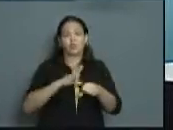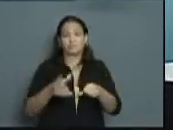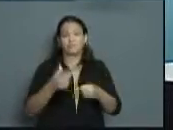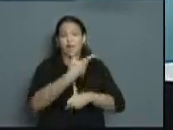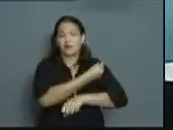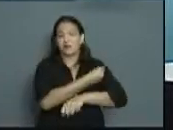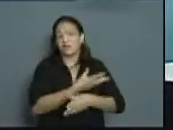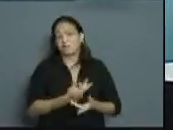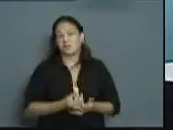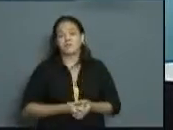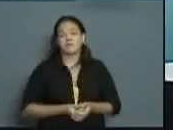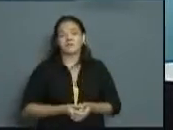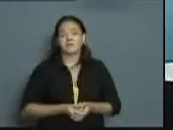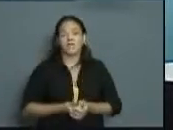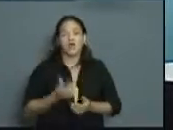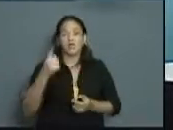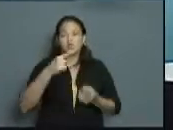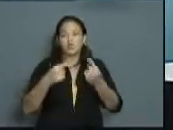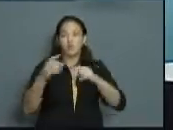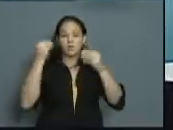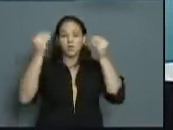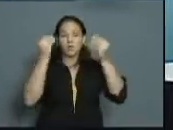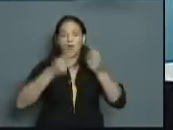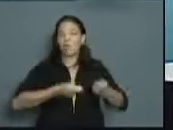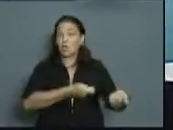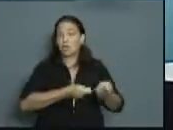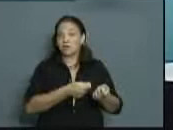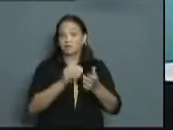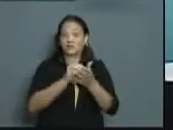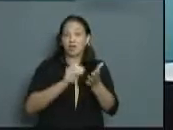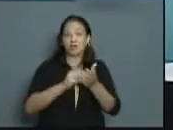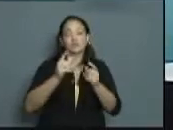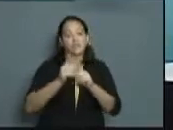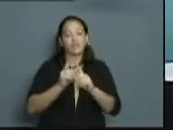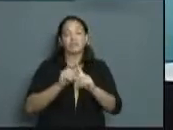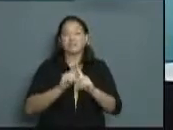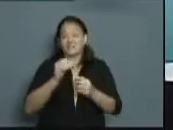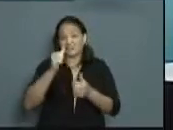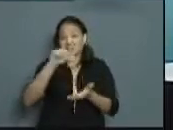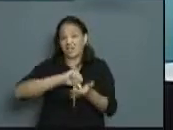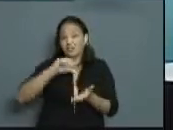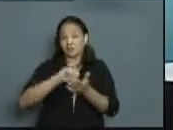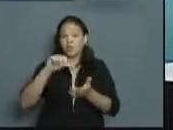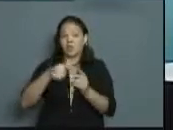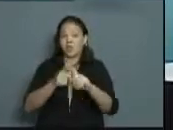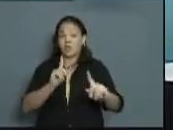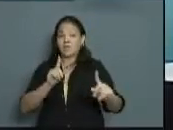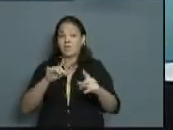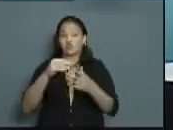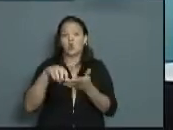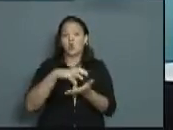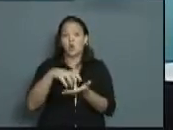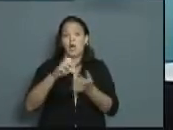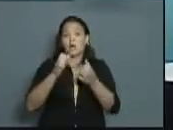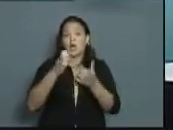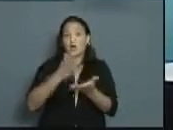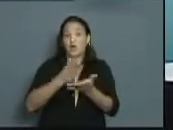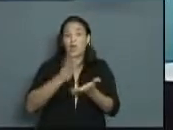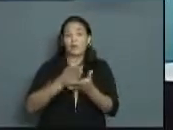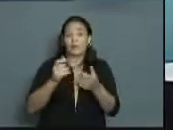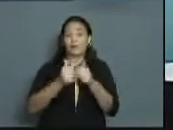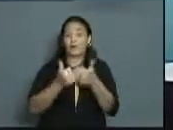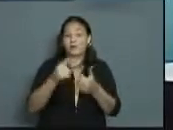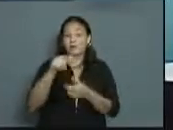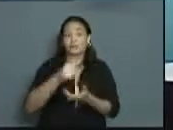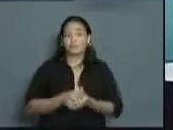acerca de la limpieza en el centro de aislamiento ubicado en el Fajardo, aquí en el municipio capital. Me han hecho llegar